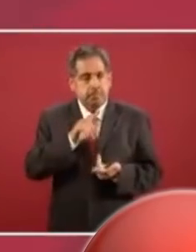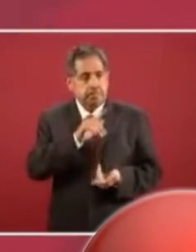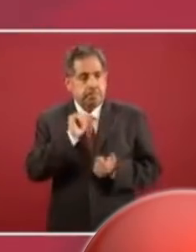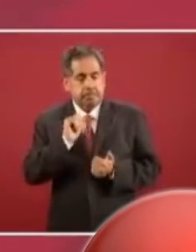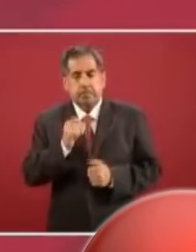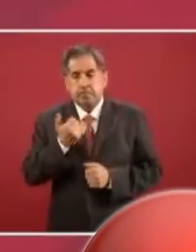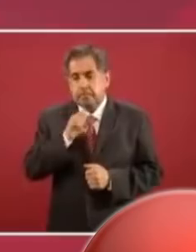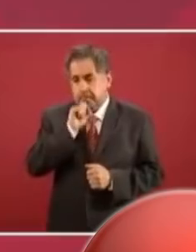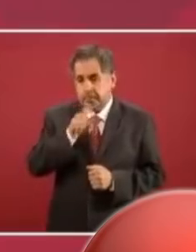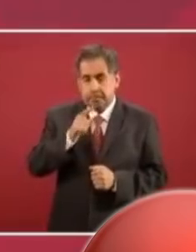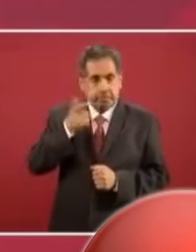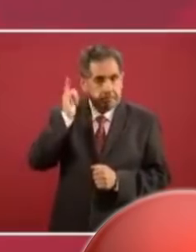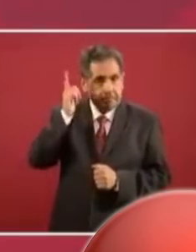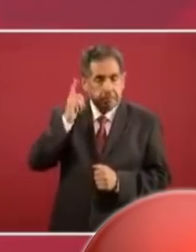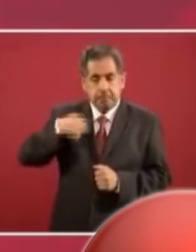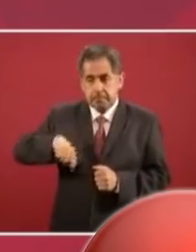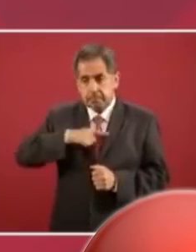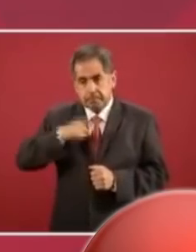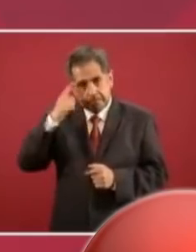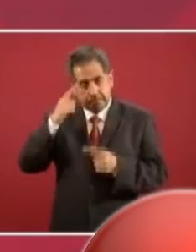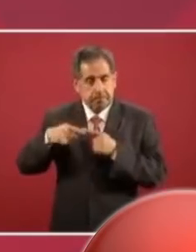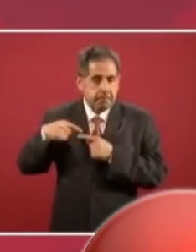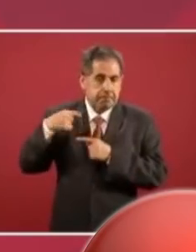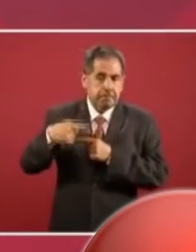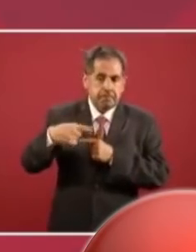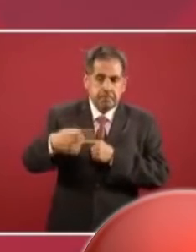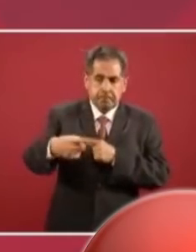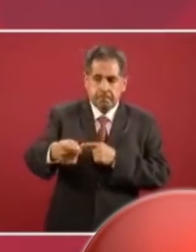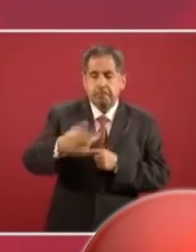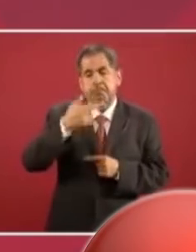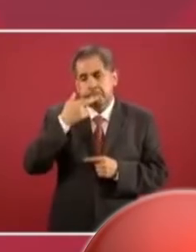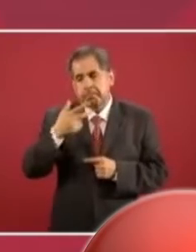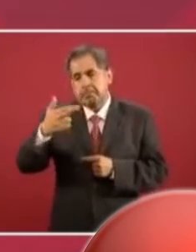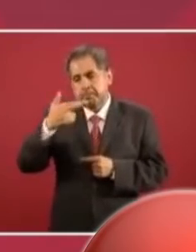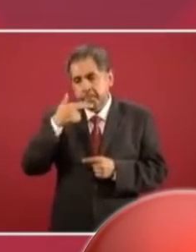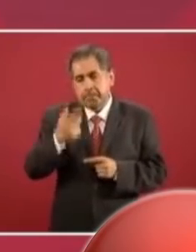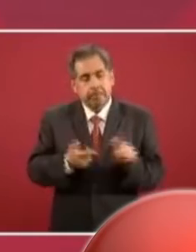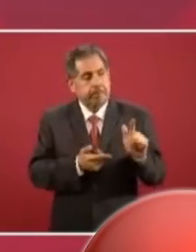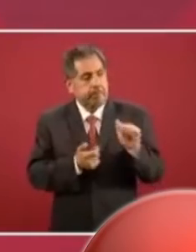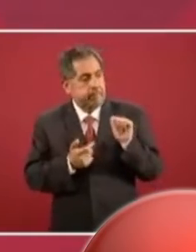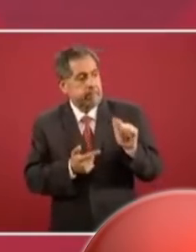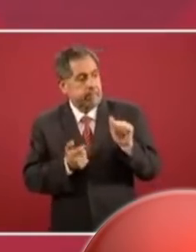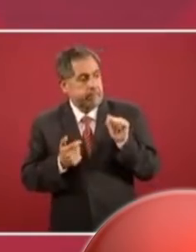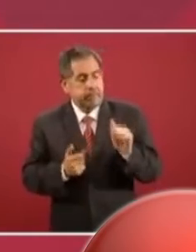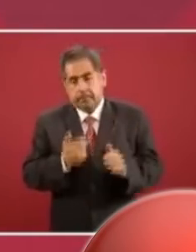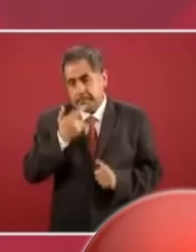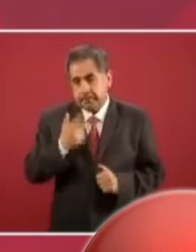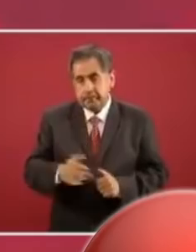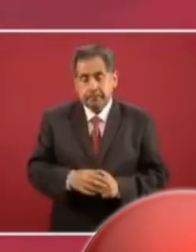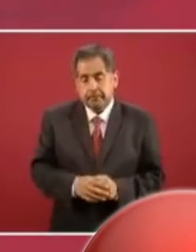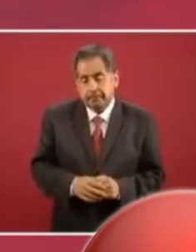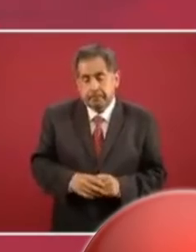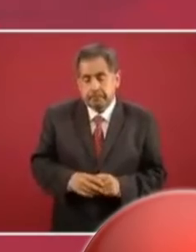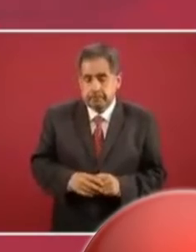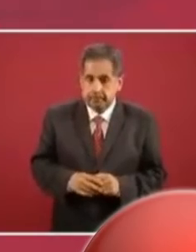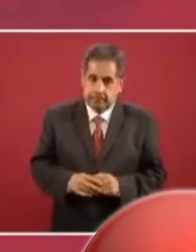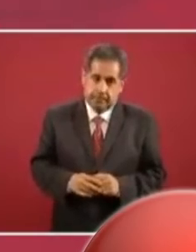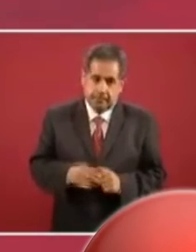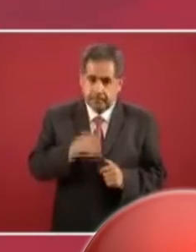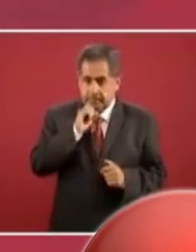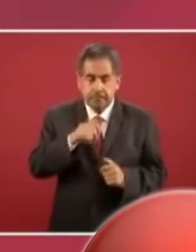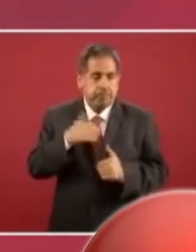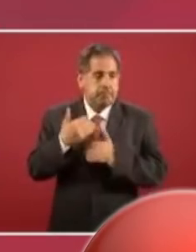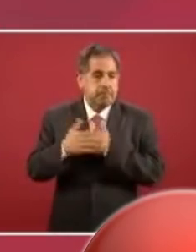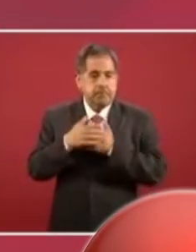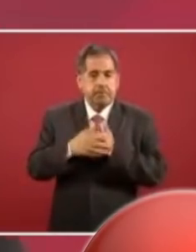espero que cada vez va a funcionar mejor el